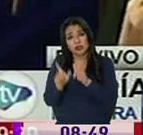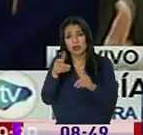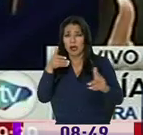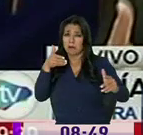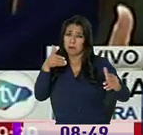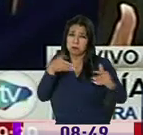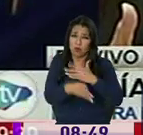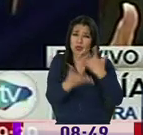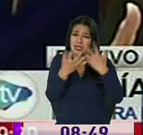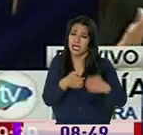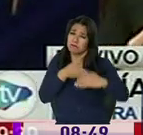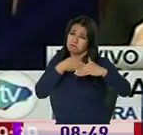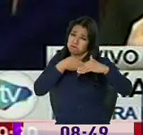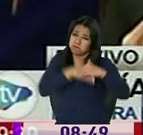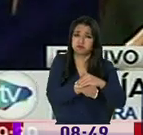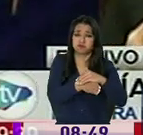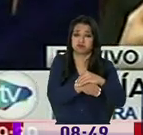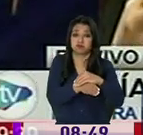cuartel militar.